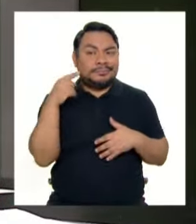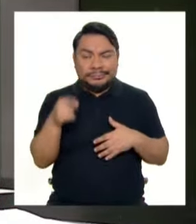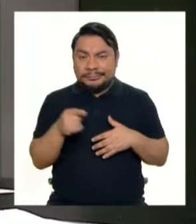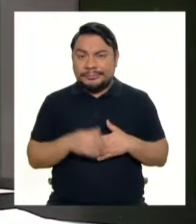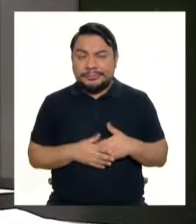asesinado a un m